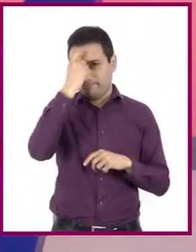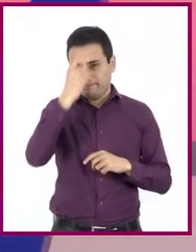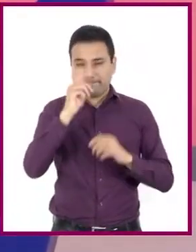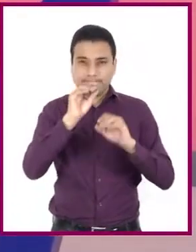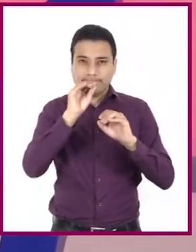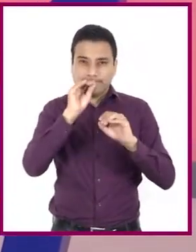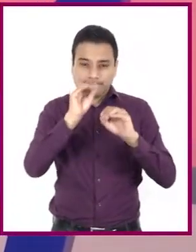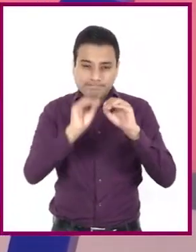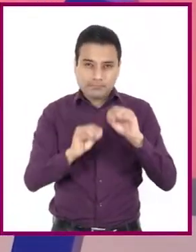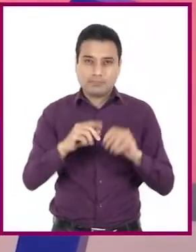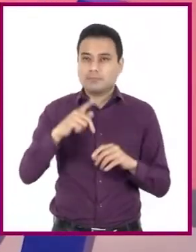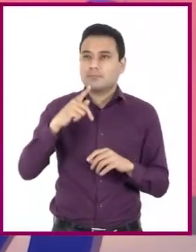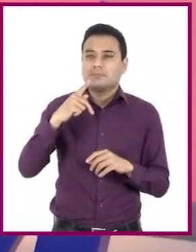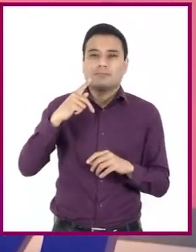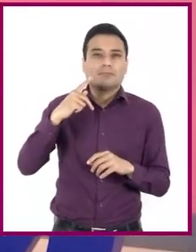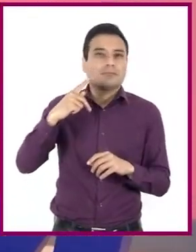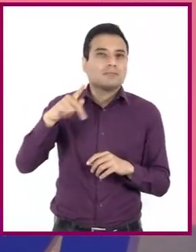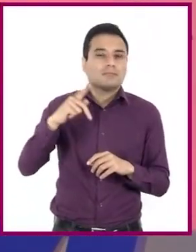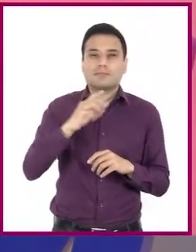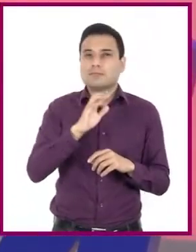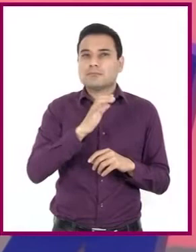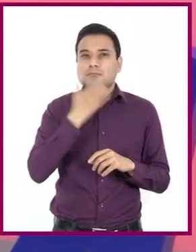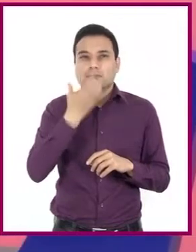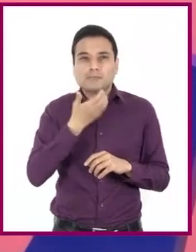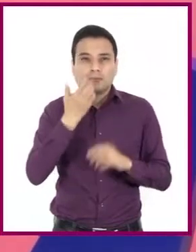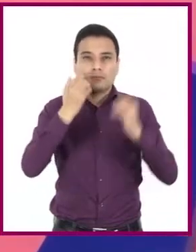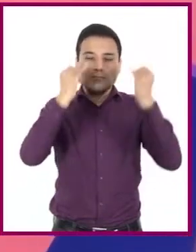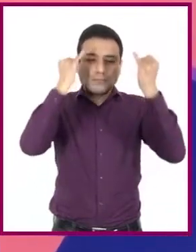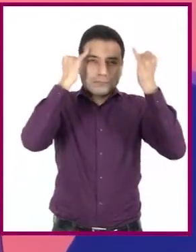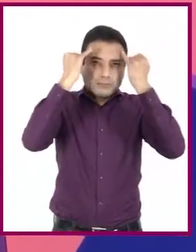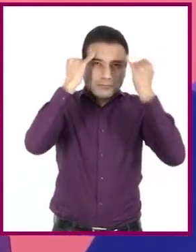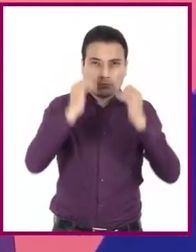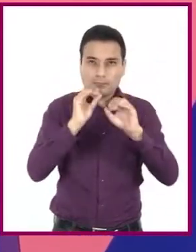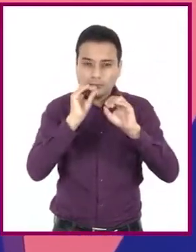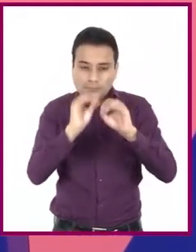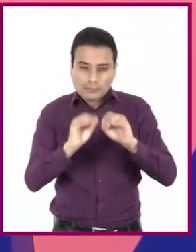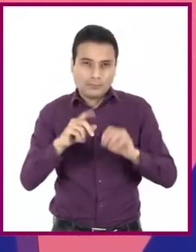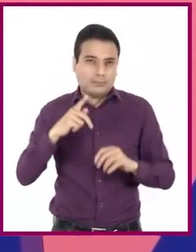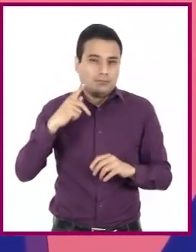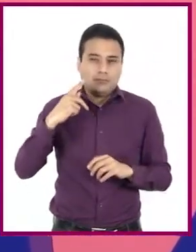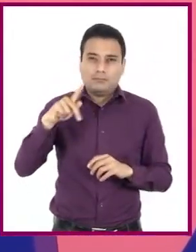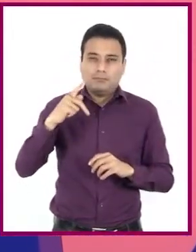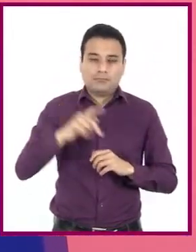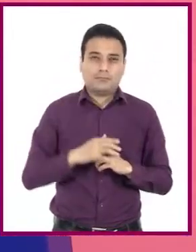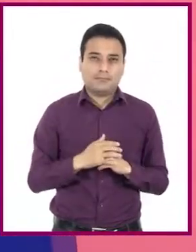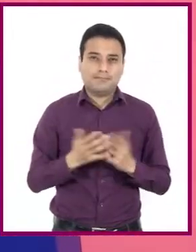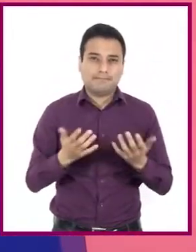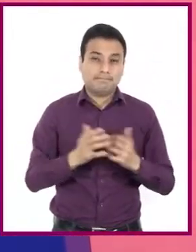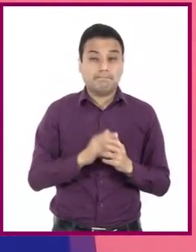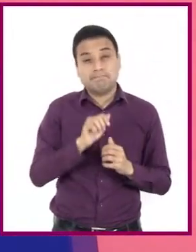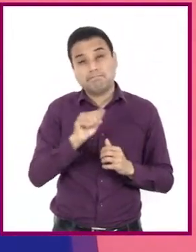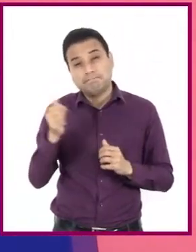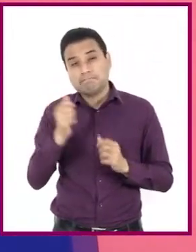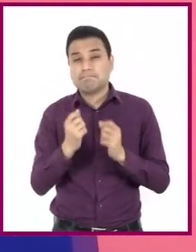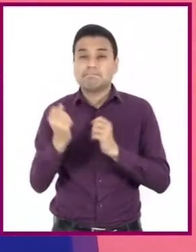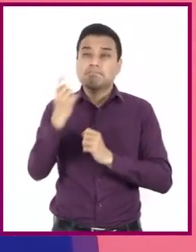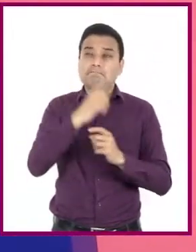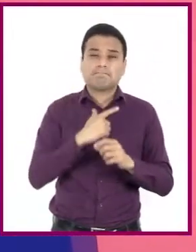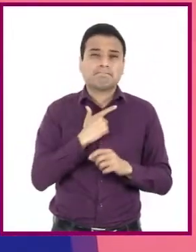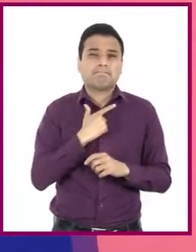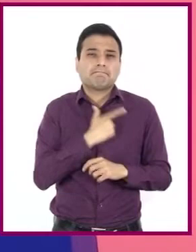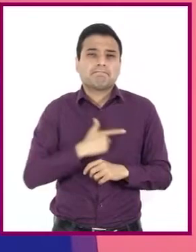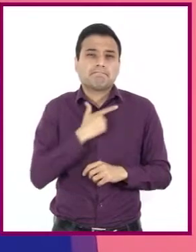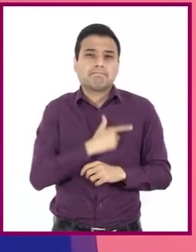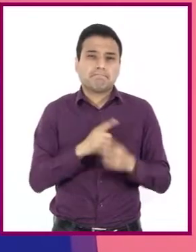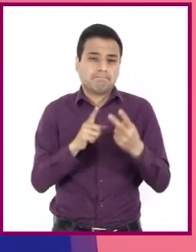formas figurativas para expresar su relación entre contenido e imagen. Y otros prefieren las formas